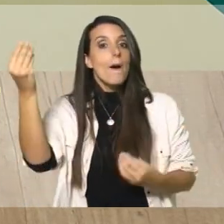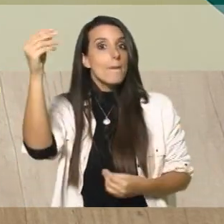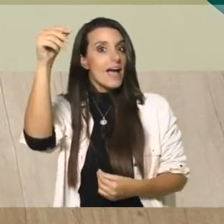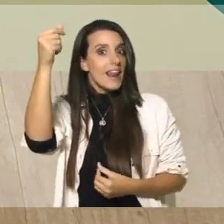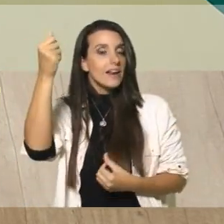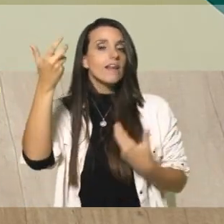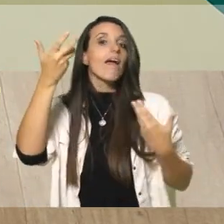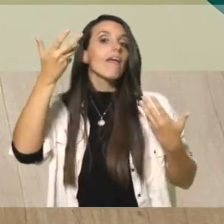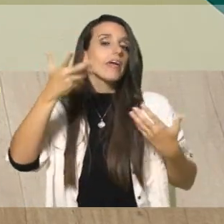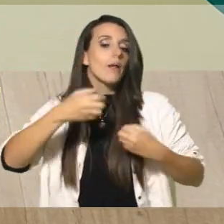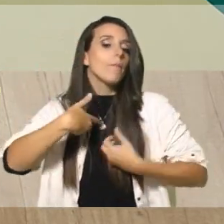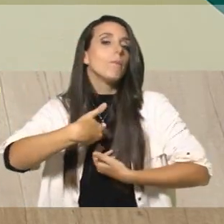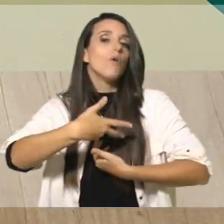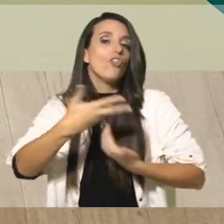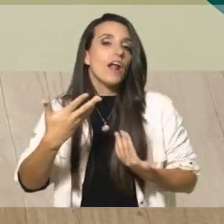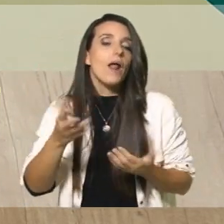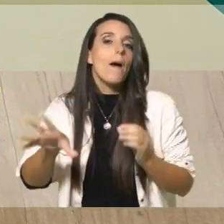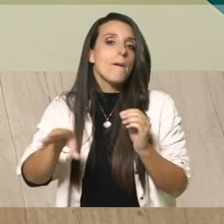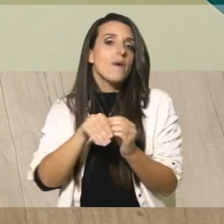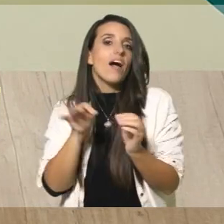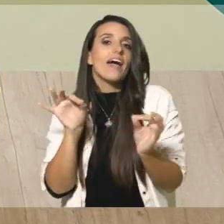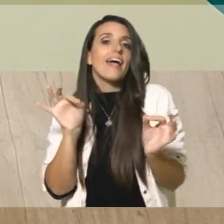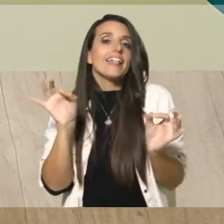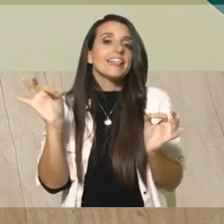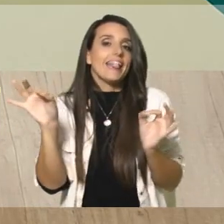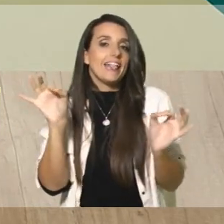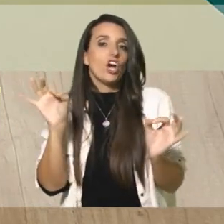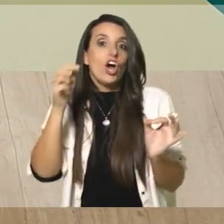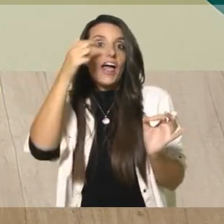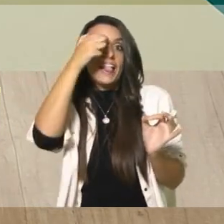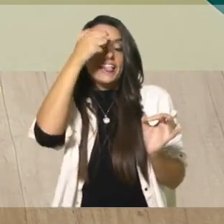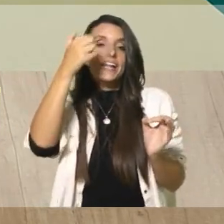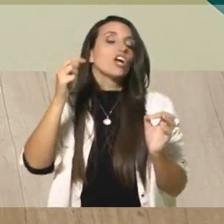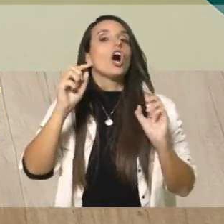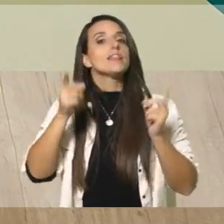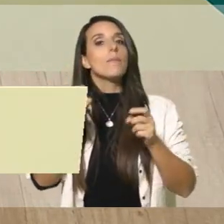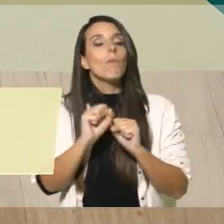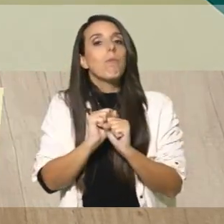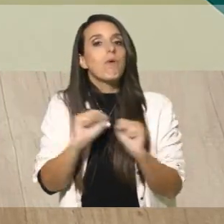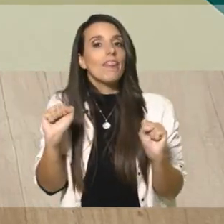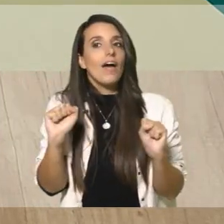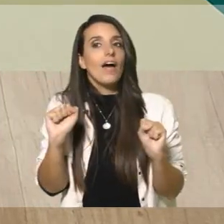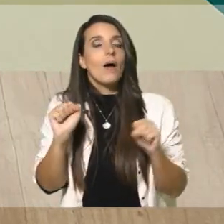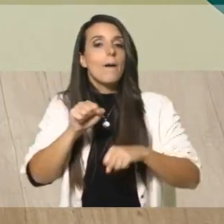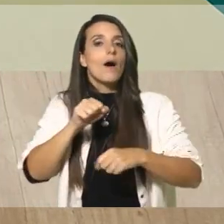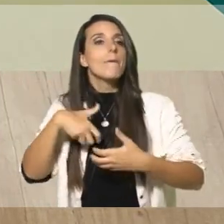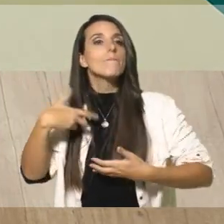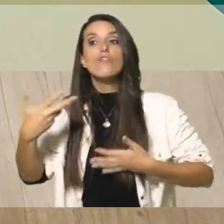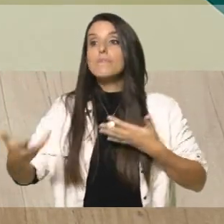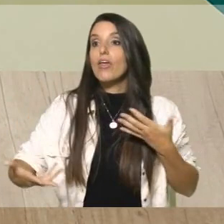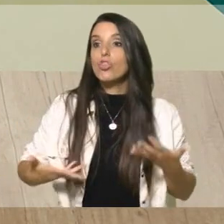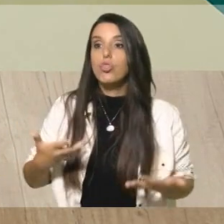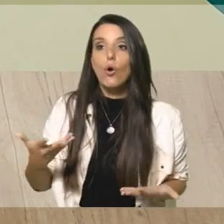transmitir con la parte estética, ¿no? Como que técnicamente también se pueda ver en el movimiento